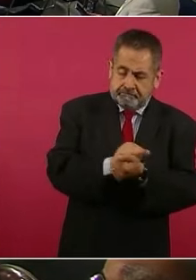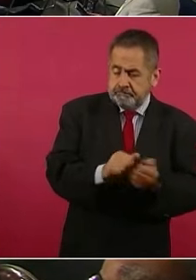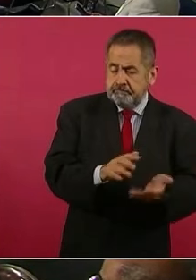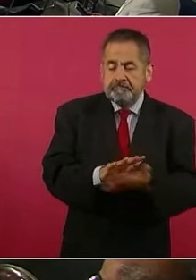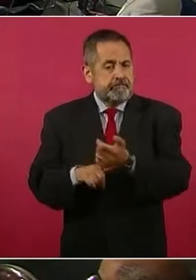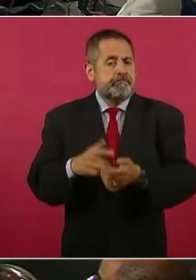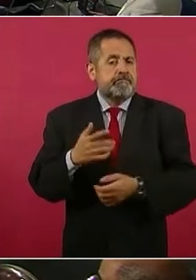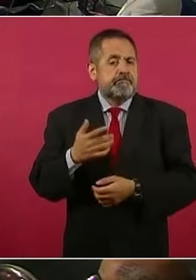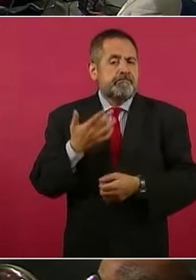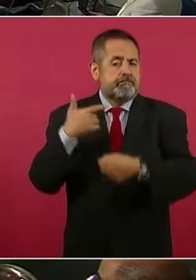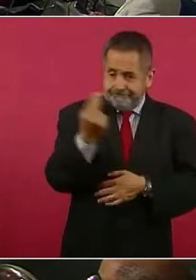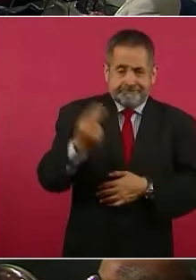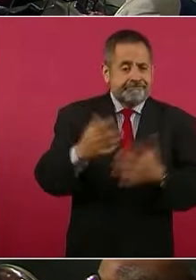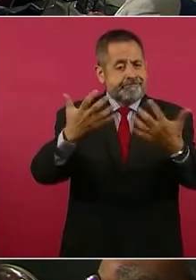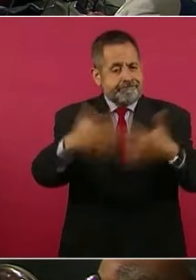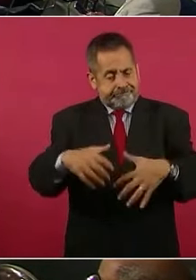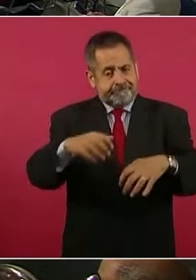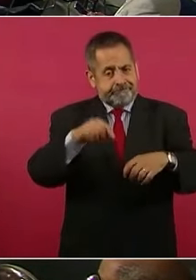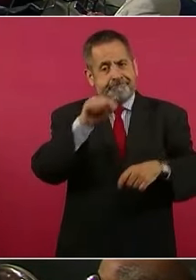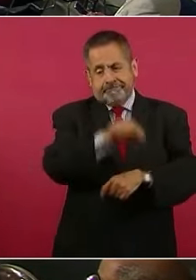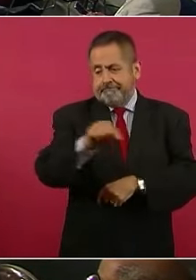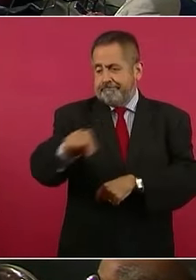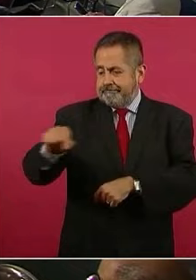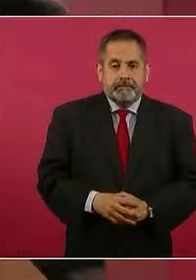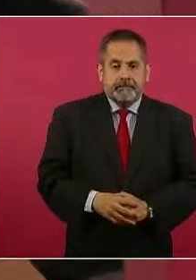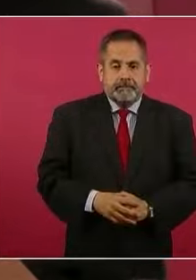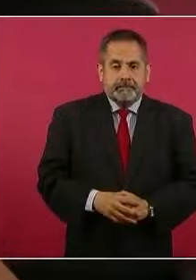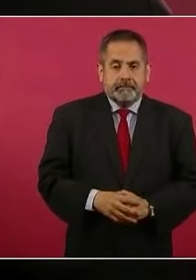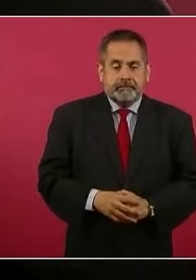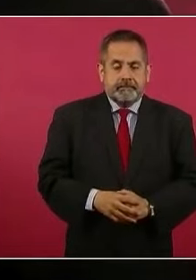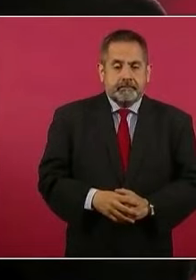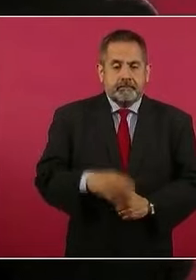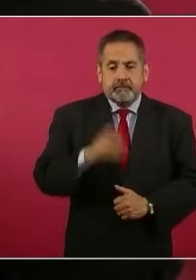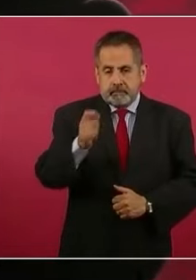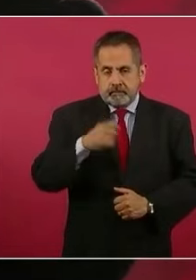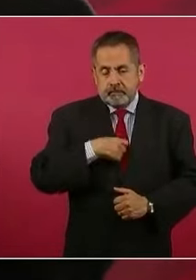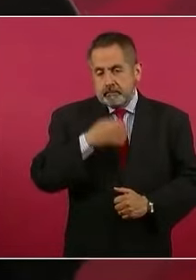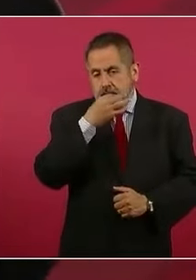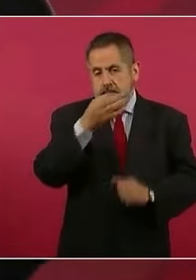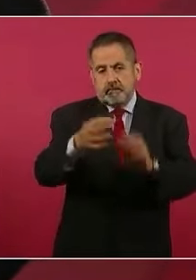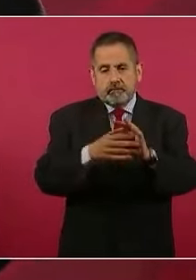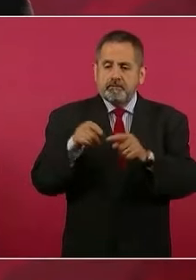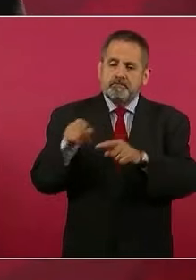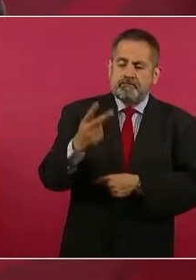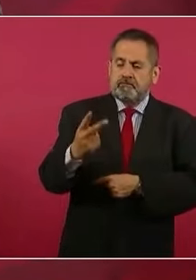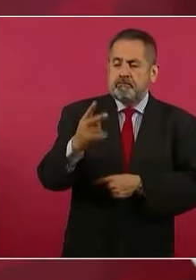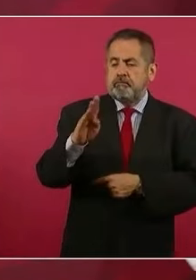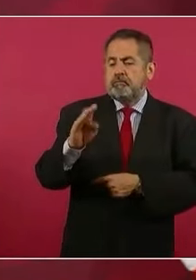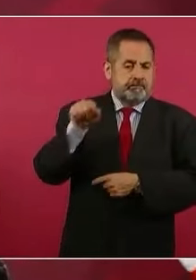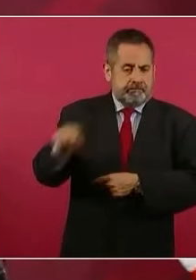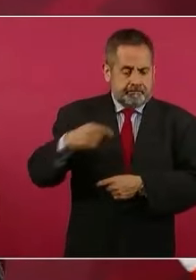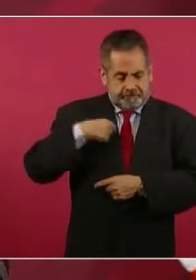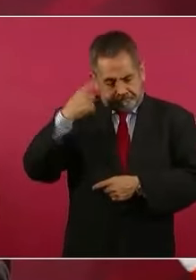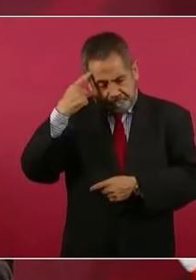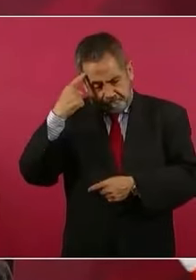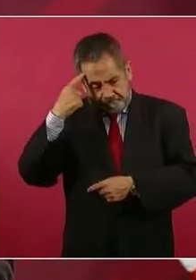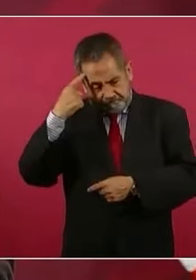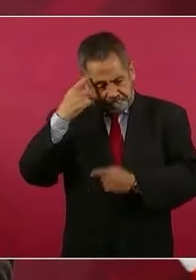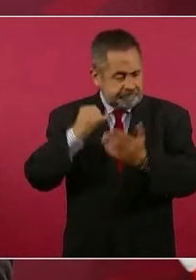si requieren las refinerías. Pues esa es la crisis que hay ahora. Entonces eso es lo que puedo decir de Dos Bocas. Nosotros actuamos de